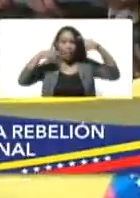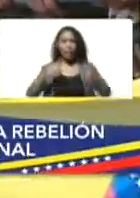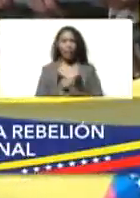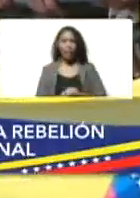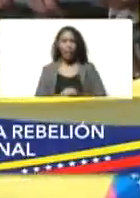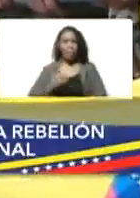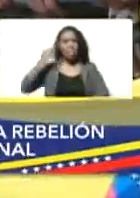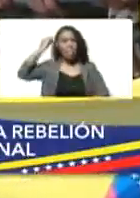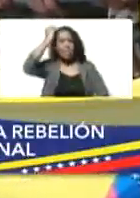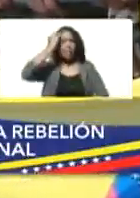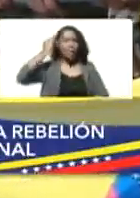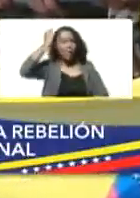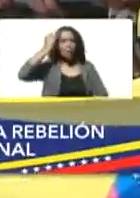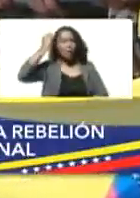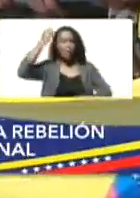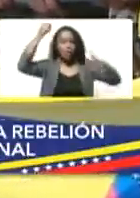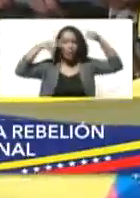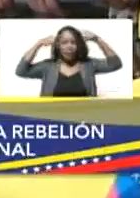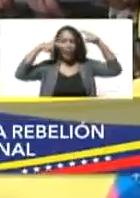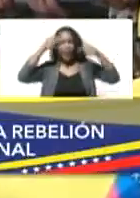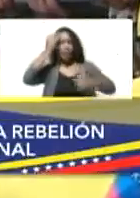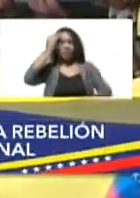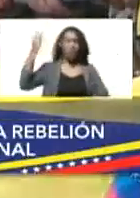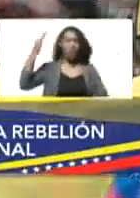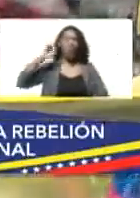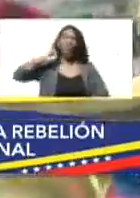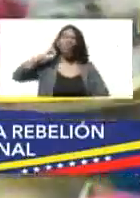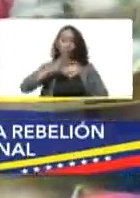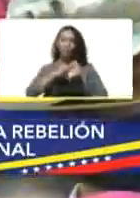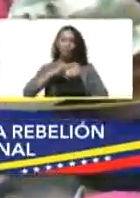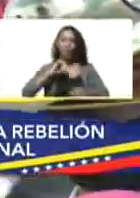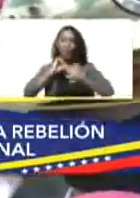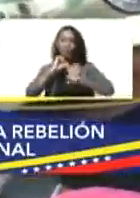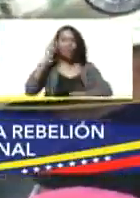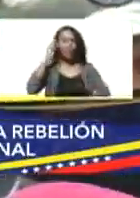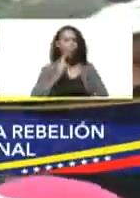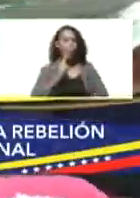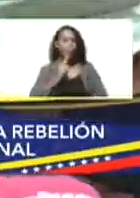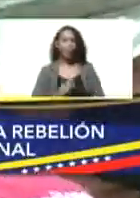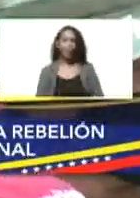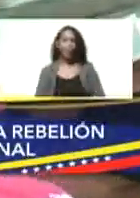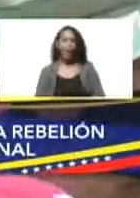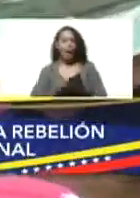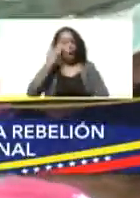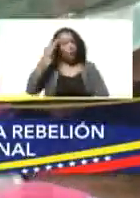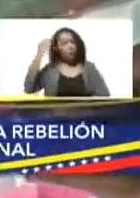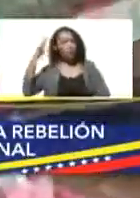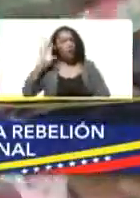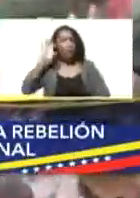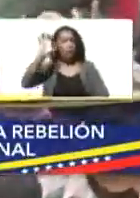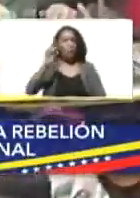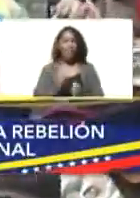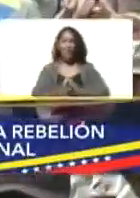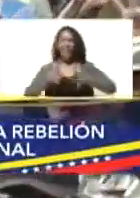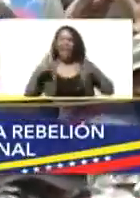el pensamiento de Chávez, el sueño histórico de Simón Bolívar, los sueños de la patria grande.